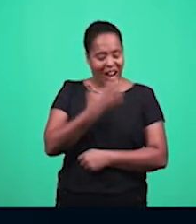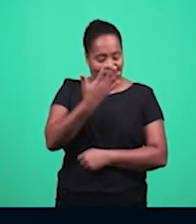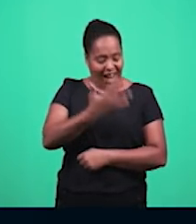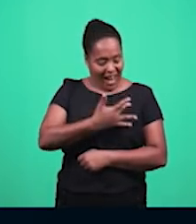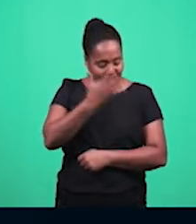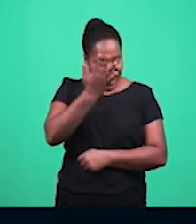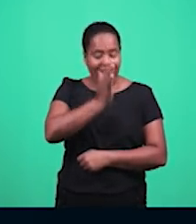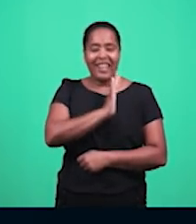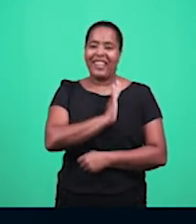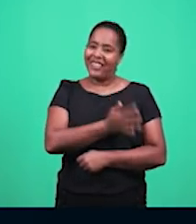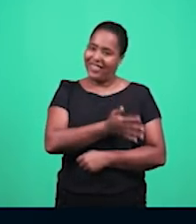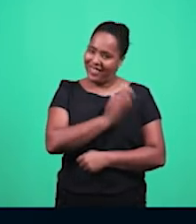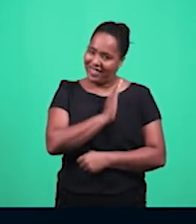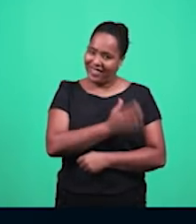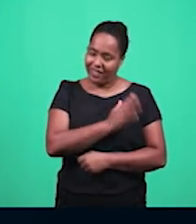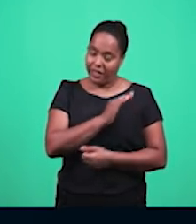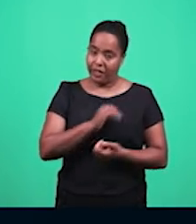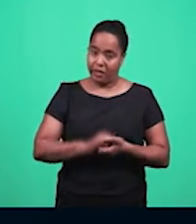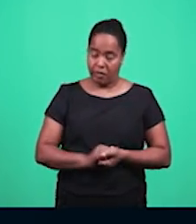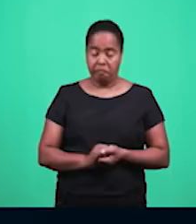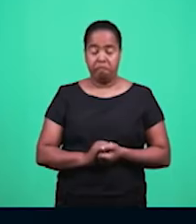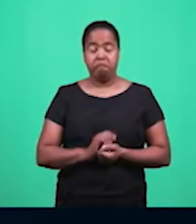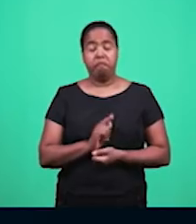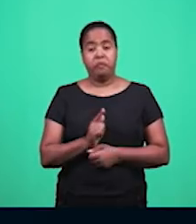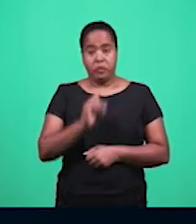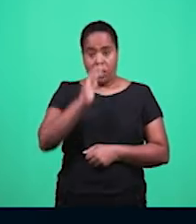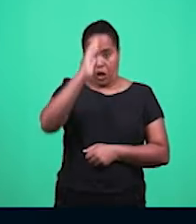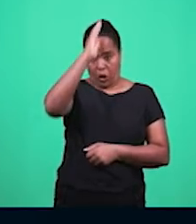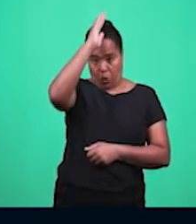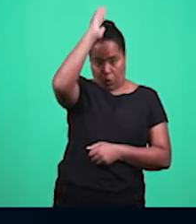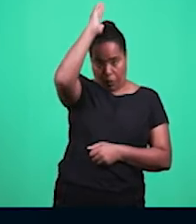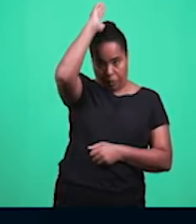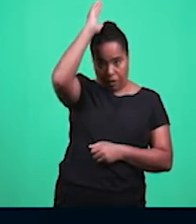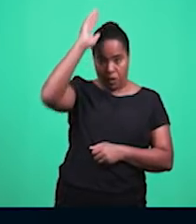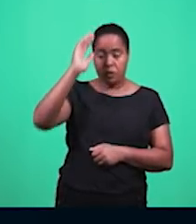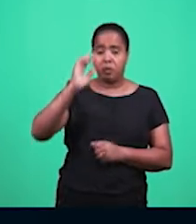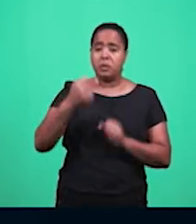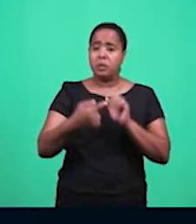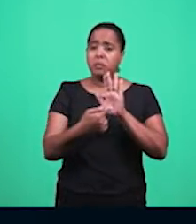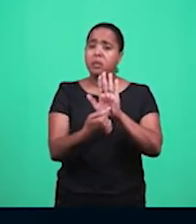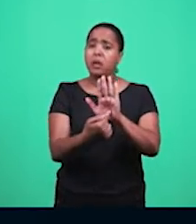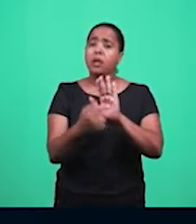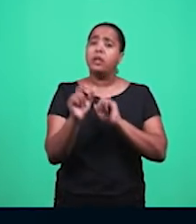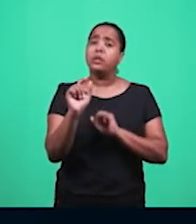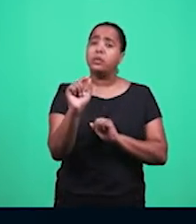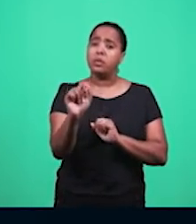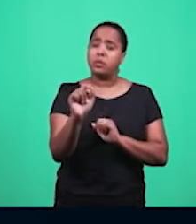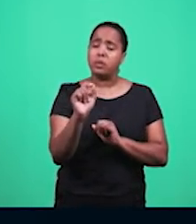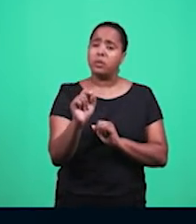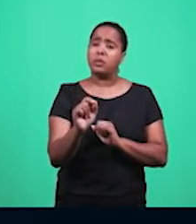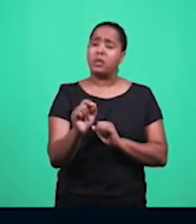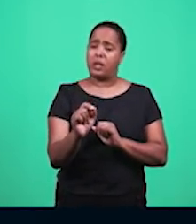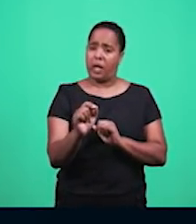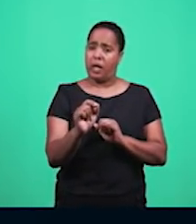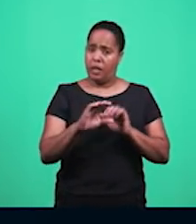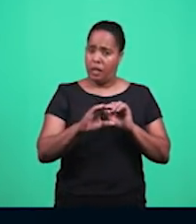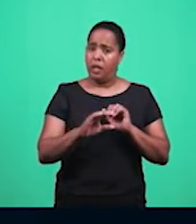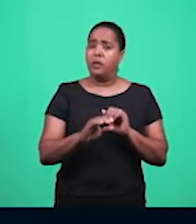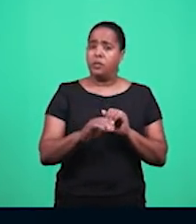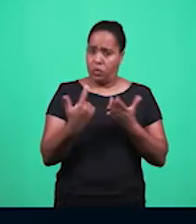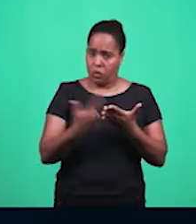aliente a su corazón en el hogar allá en la carta a los romanos está escrito que la tribulación